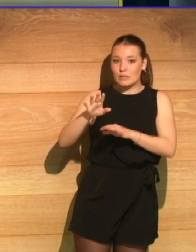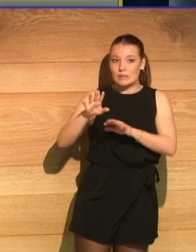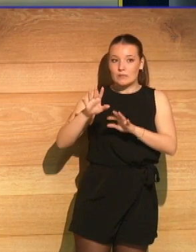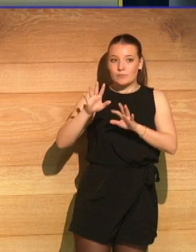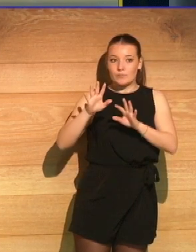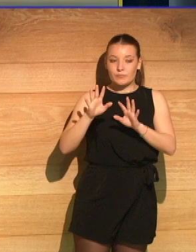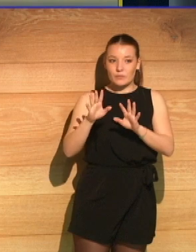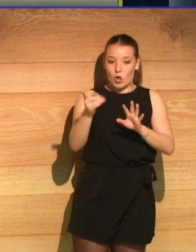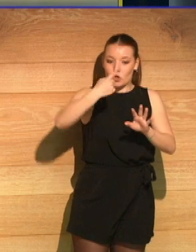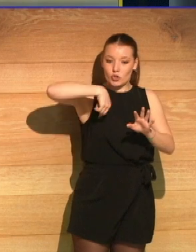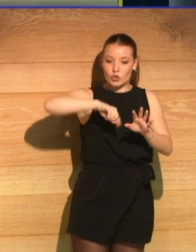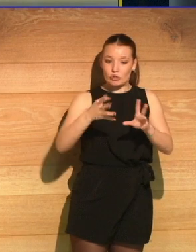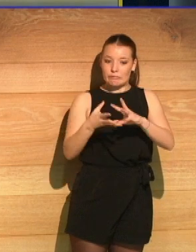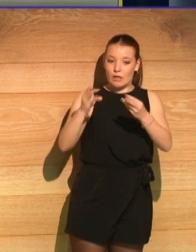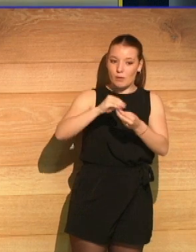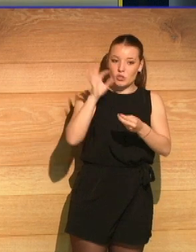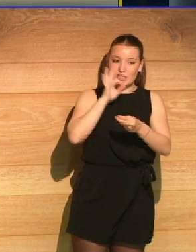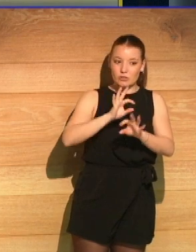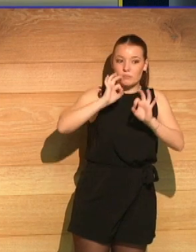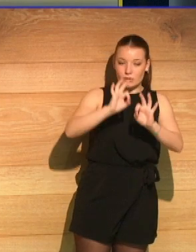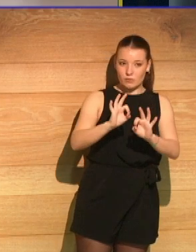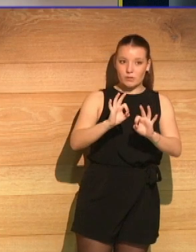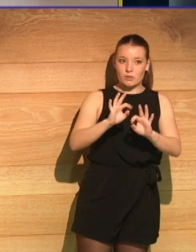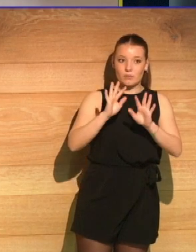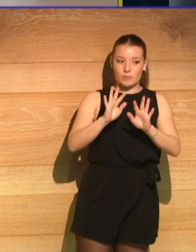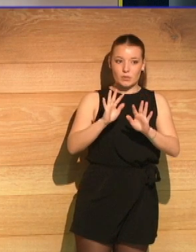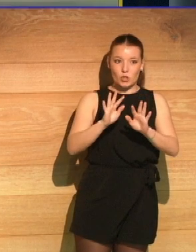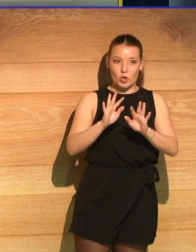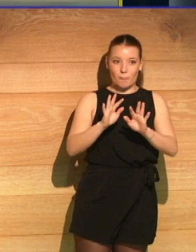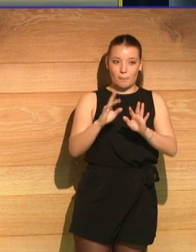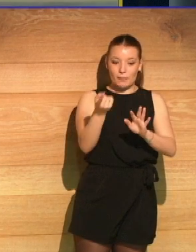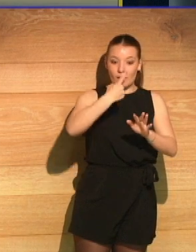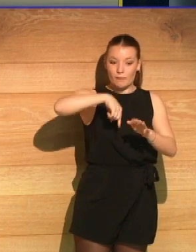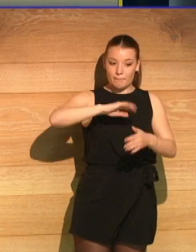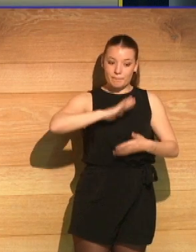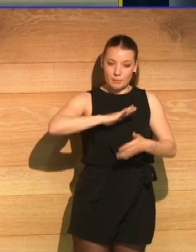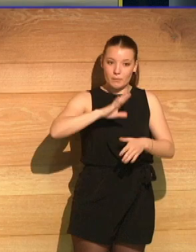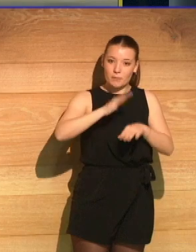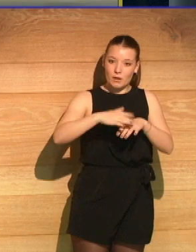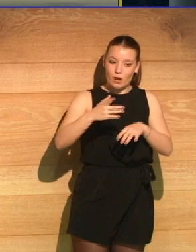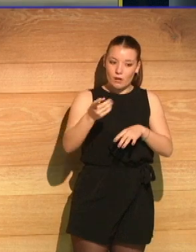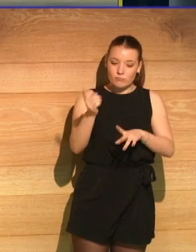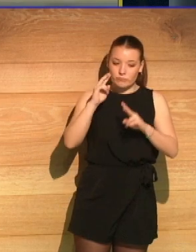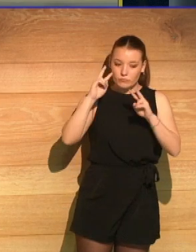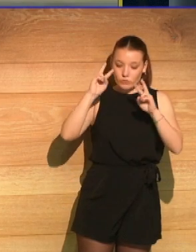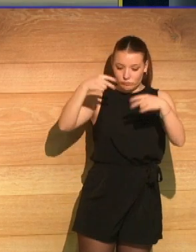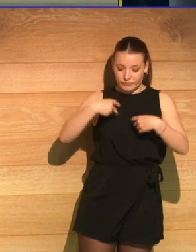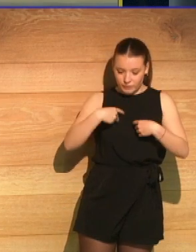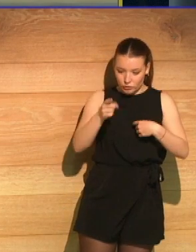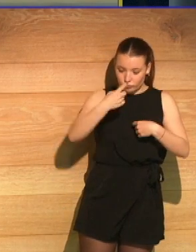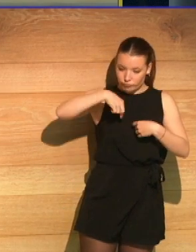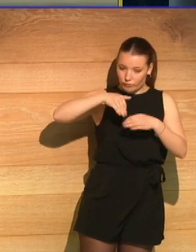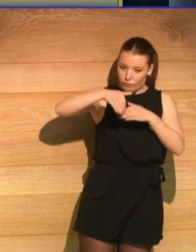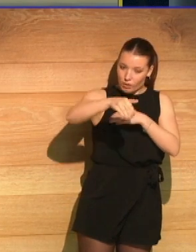adaptar a este siglo, pero nosotros somos capaces de tener esa capacidad de pensar un poco más allá, sabiendo en